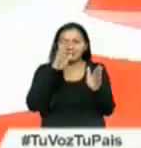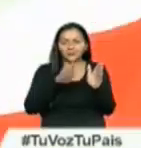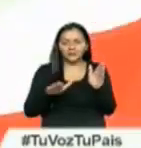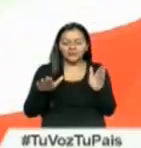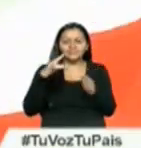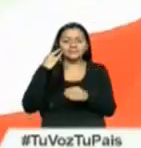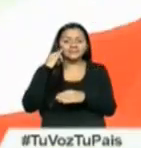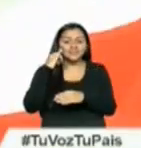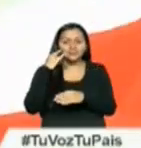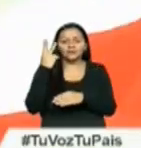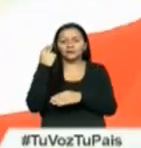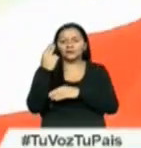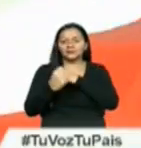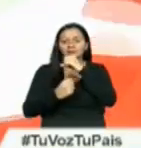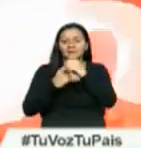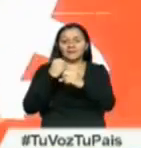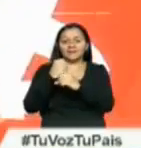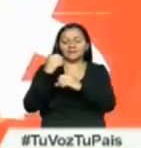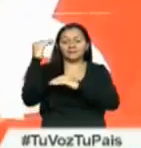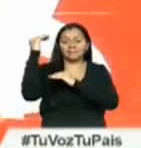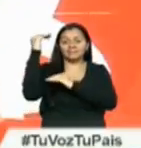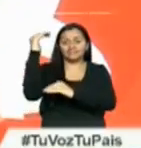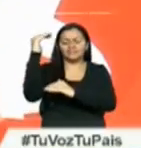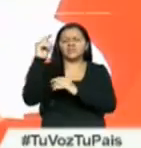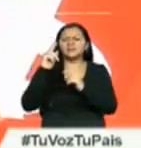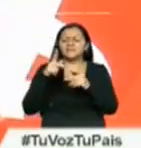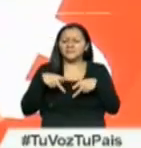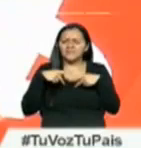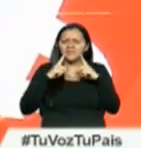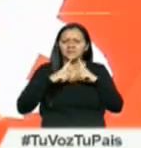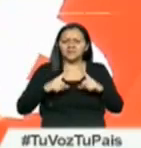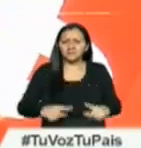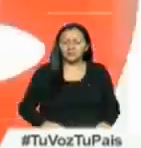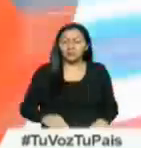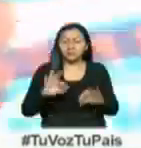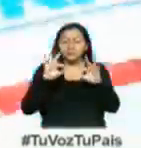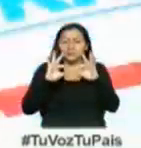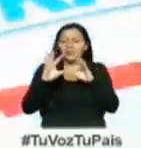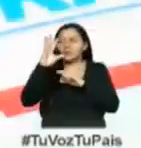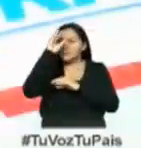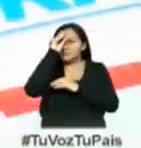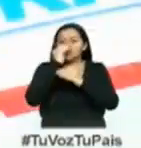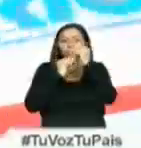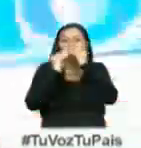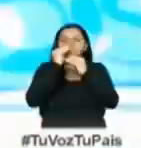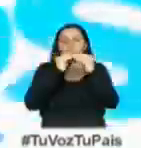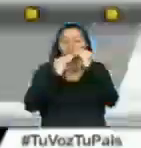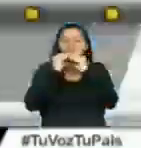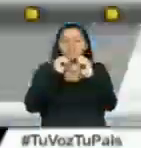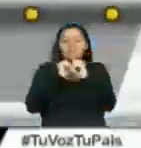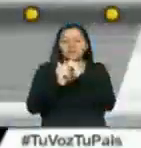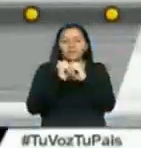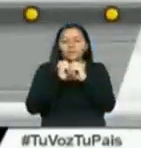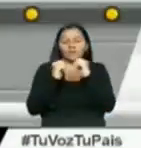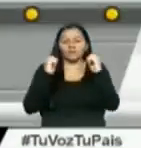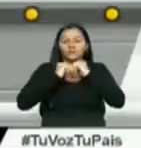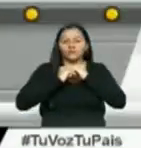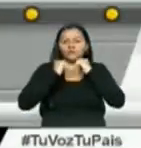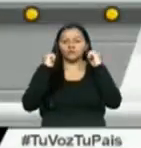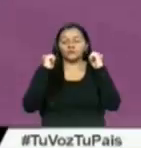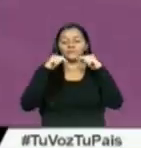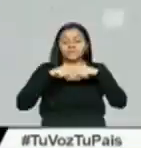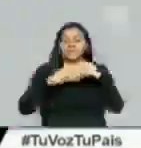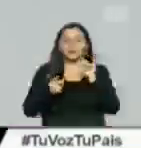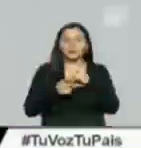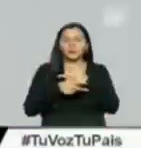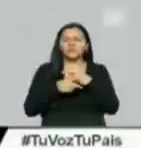de hasta 12 años a llevar una vida saludable a través de buenos hábitos alimenticios y actividad física. Esta es una producción